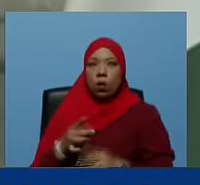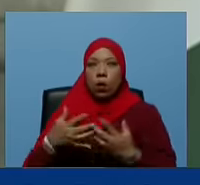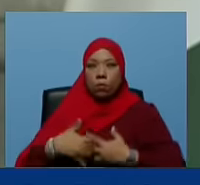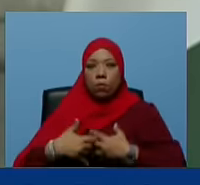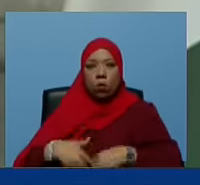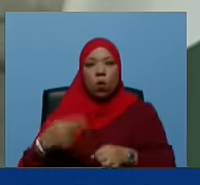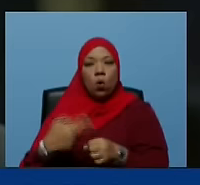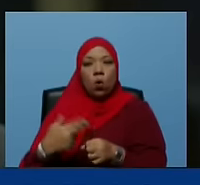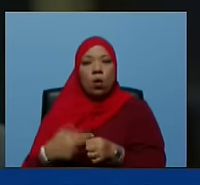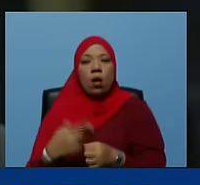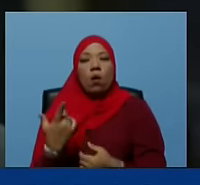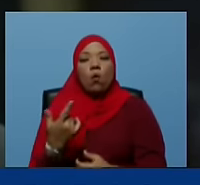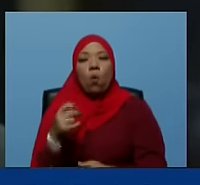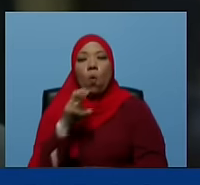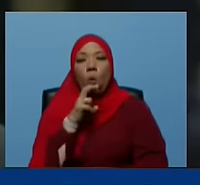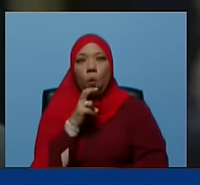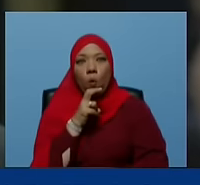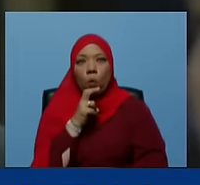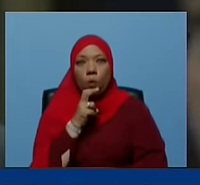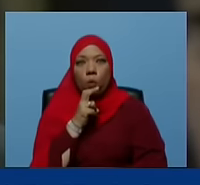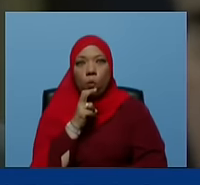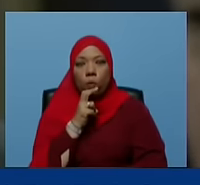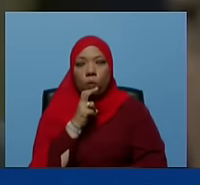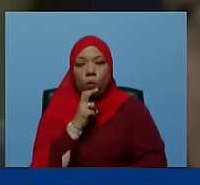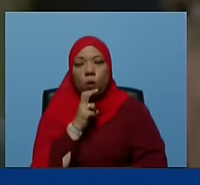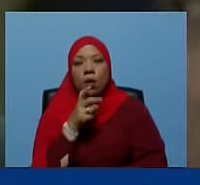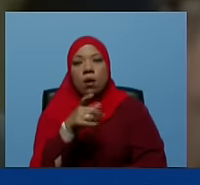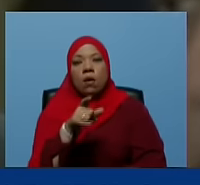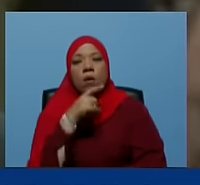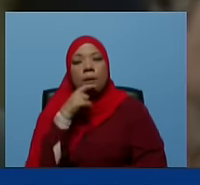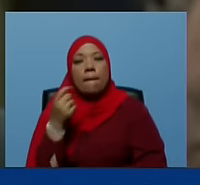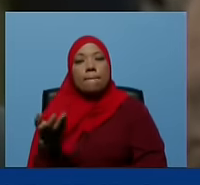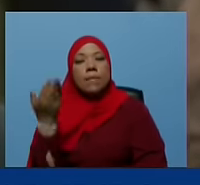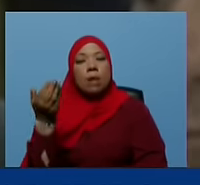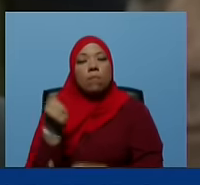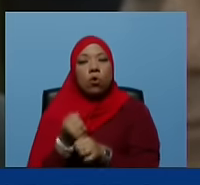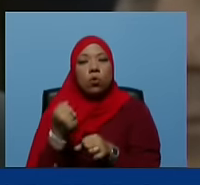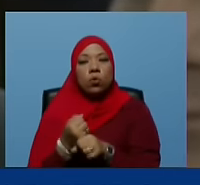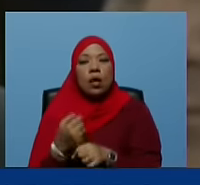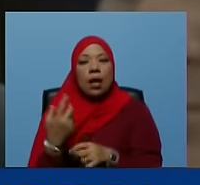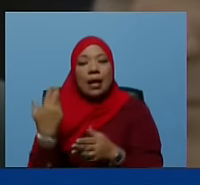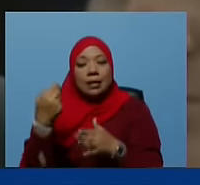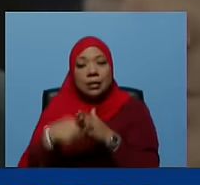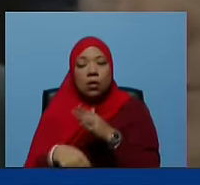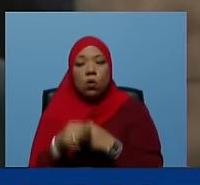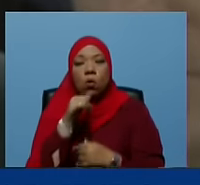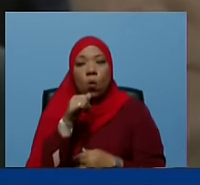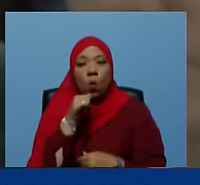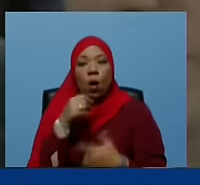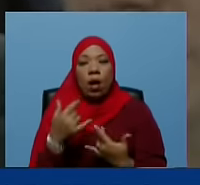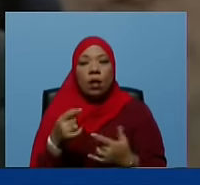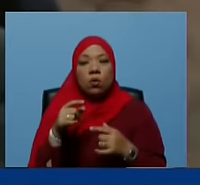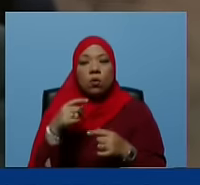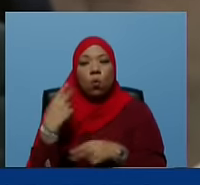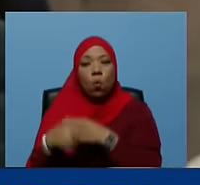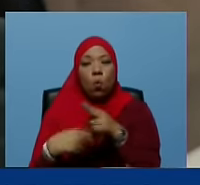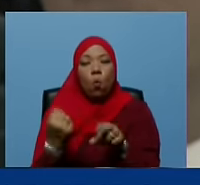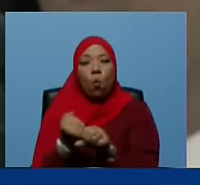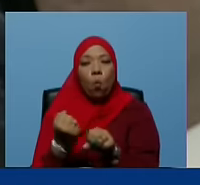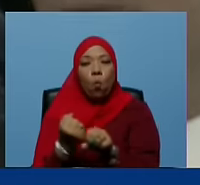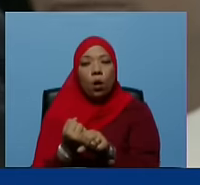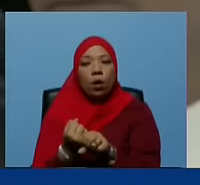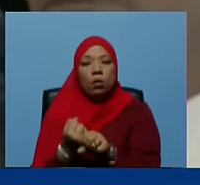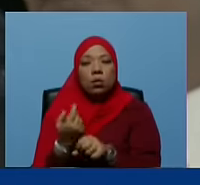Tenemos la más grande reserva de oro, una de las más grandes reservas de hierro, de aluminio,